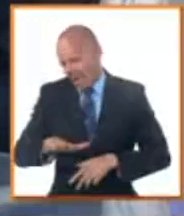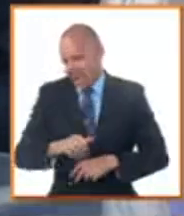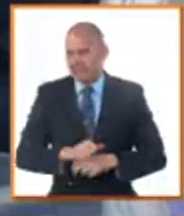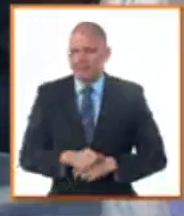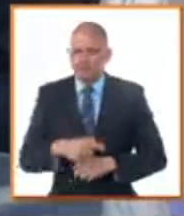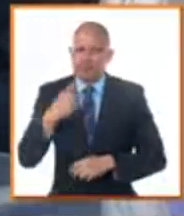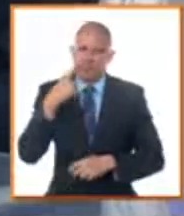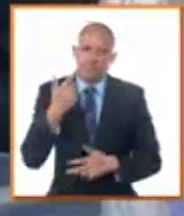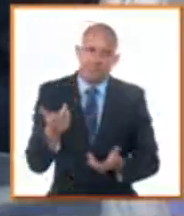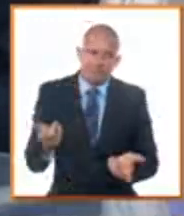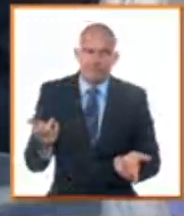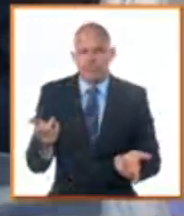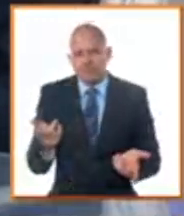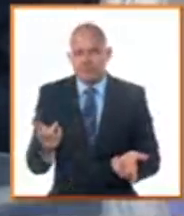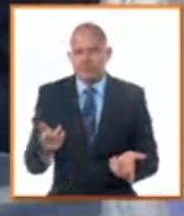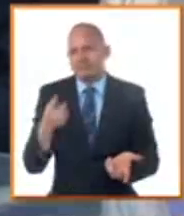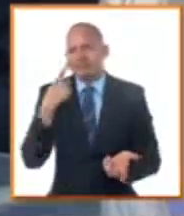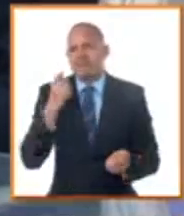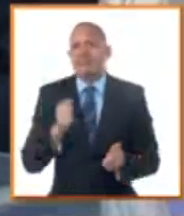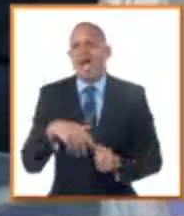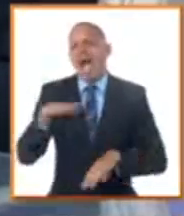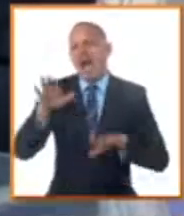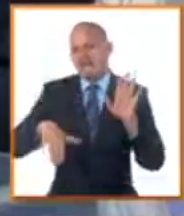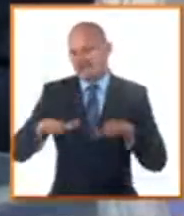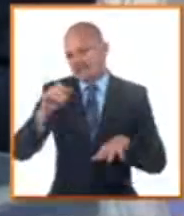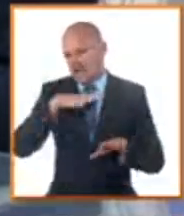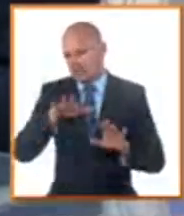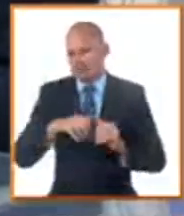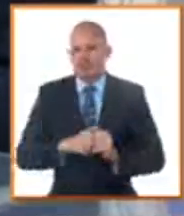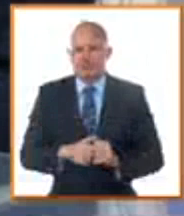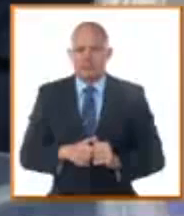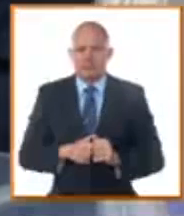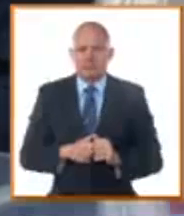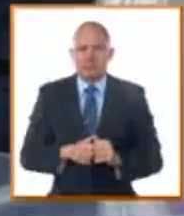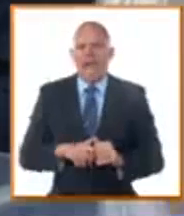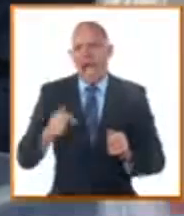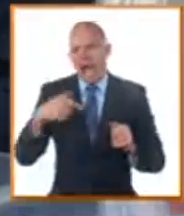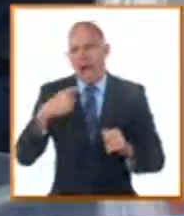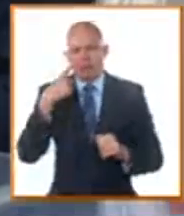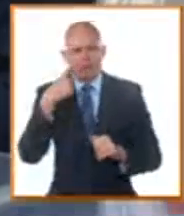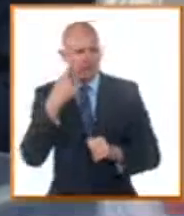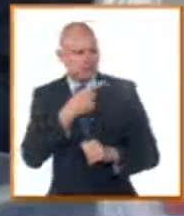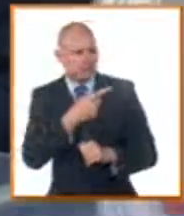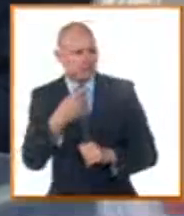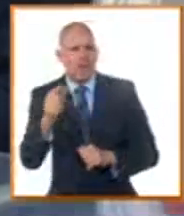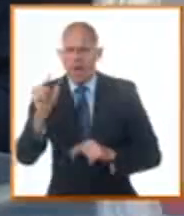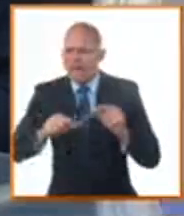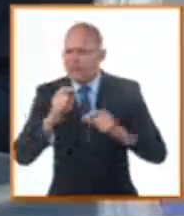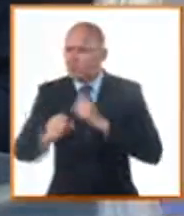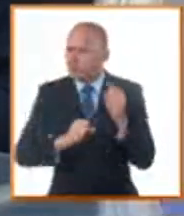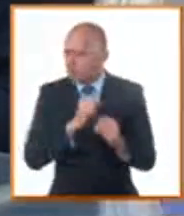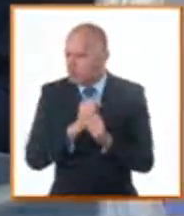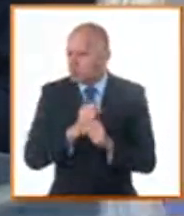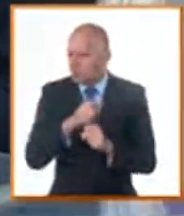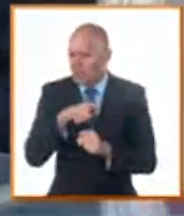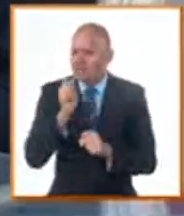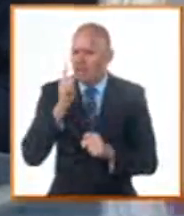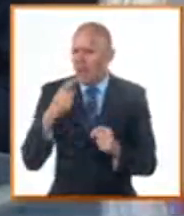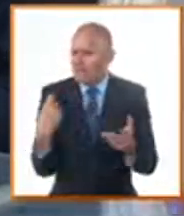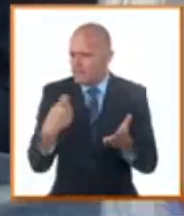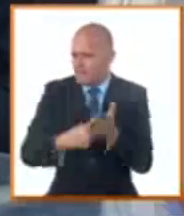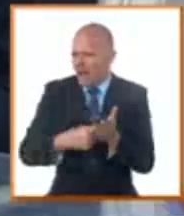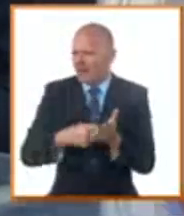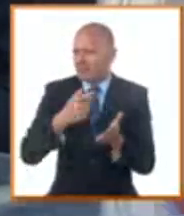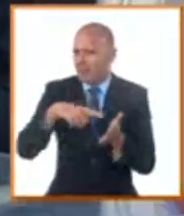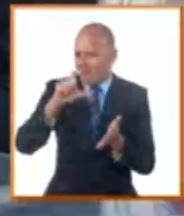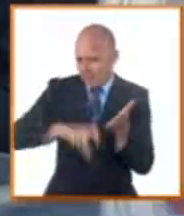el mundo analógico, nosotros cuando vamos a salir, bueno, ya ahora hay muchas facilidades de pago electrónico, pero hace 5 o 10 años